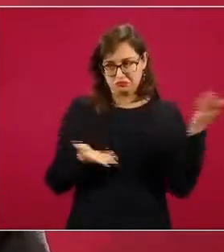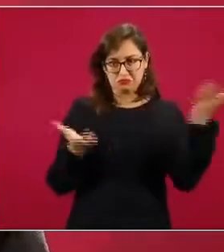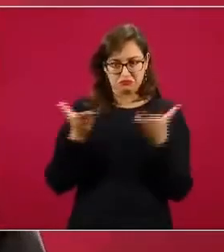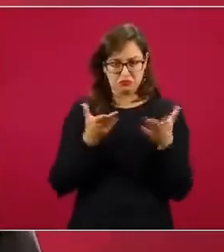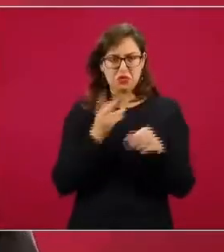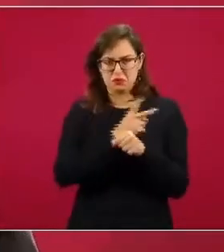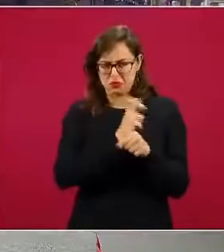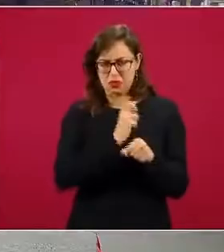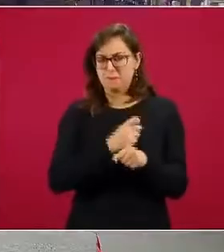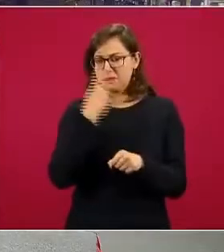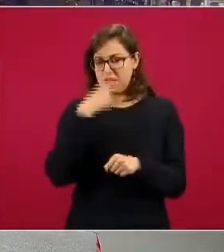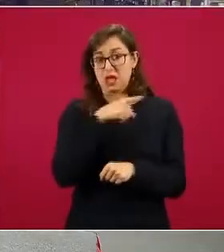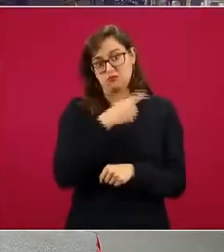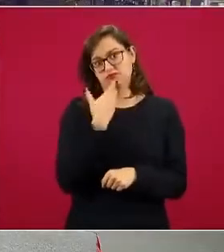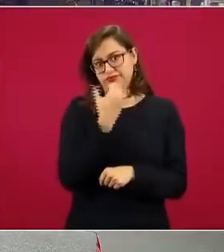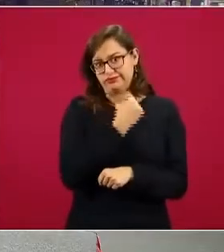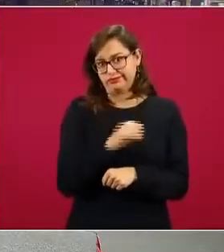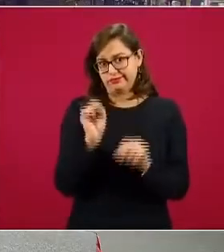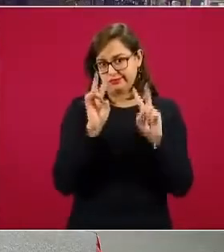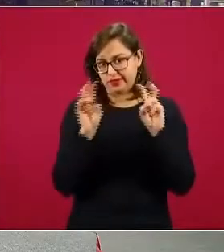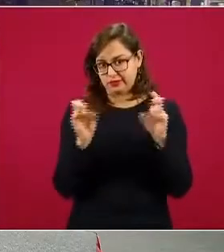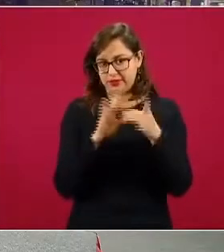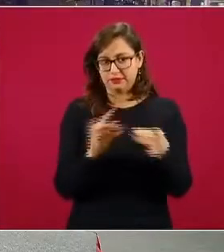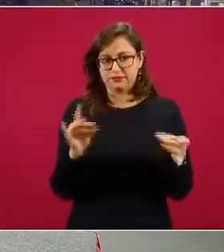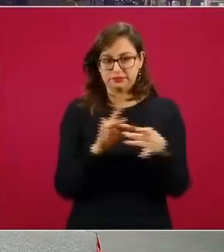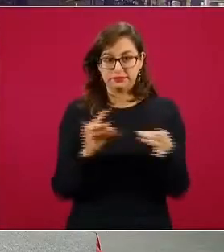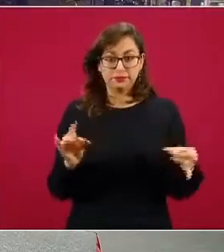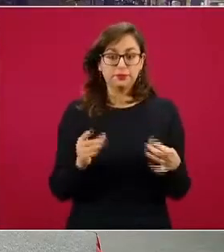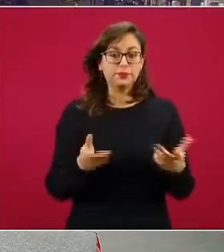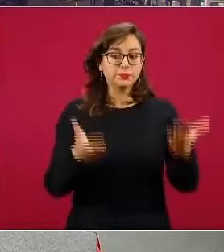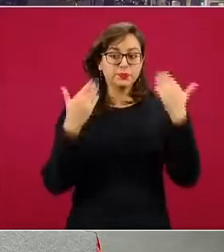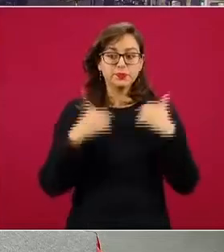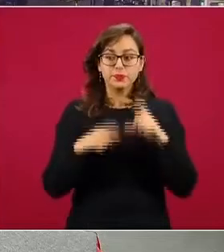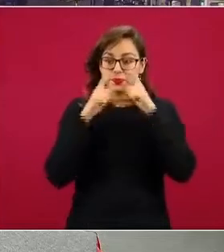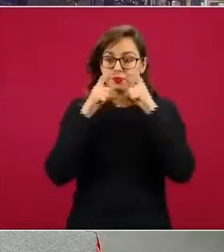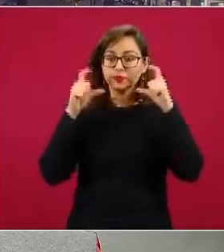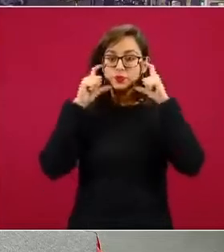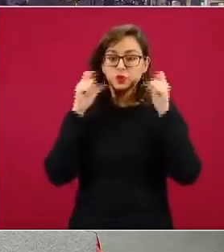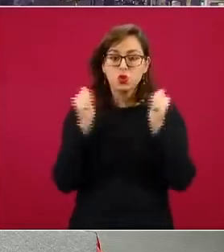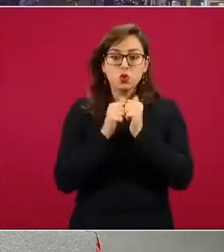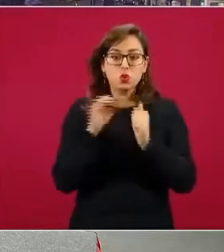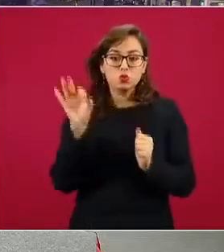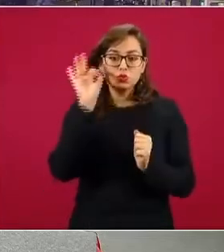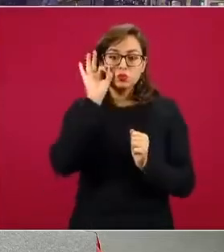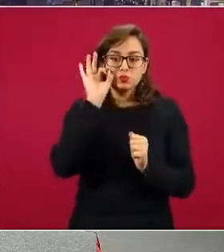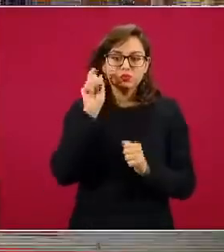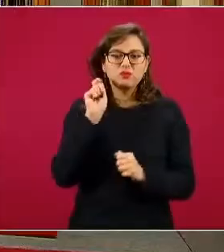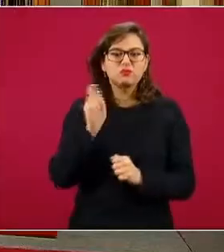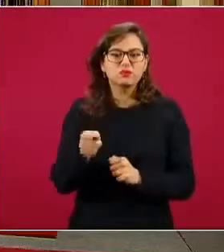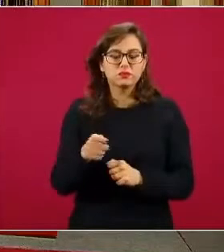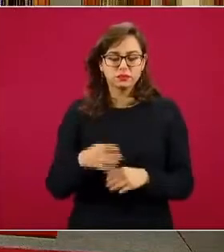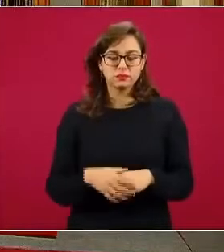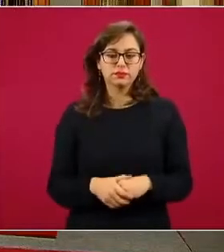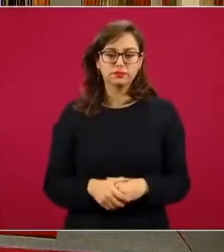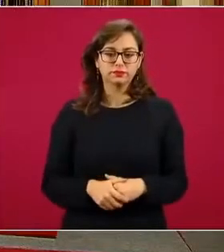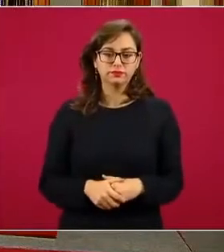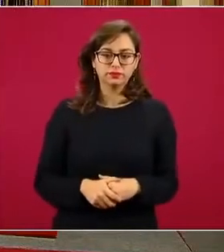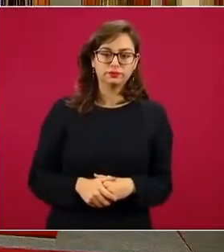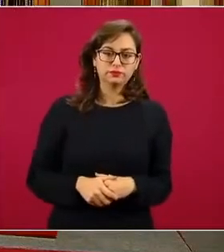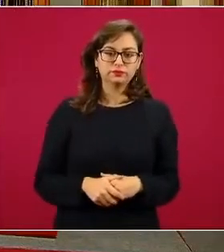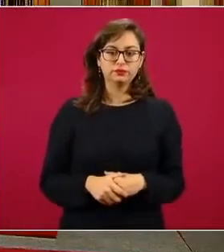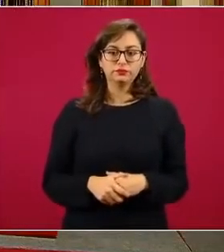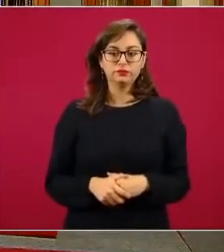Vamos a invitarlos a los expertos. Válvulas en los cubrebocas. Muchas gracias.